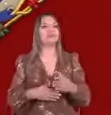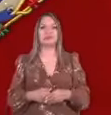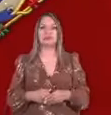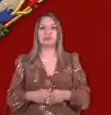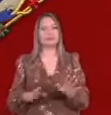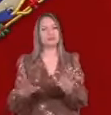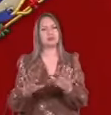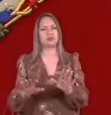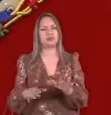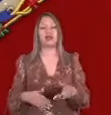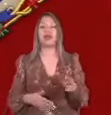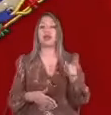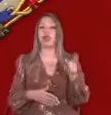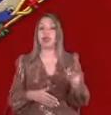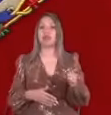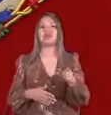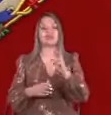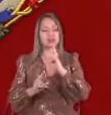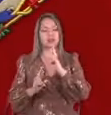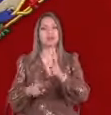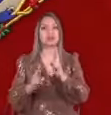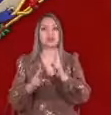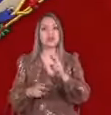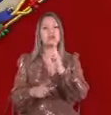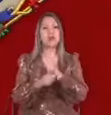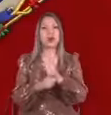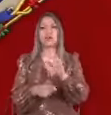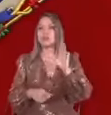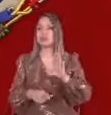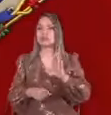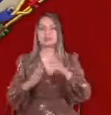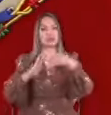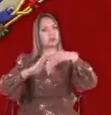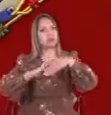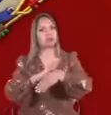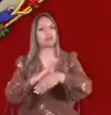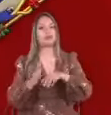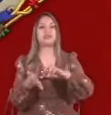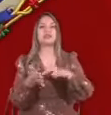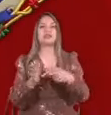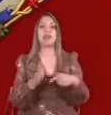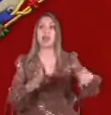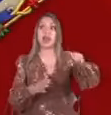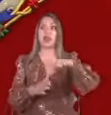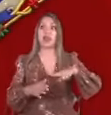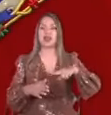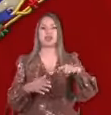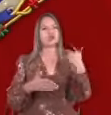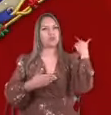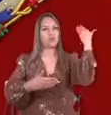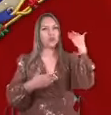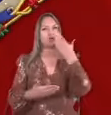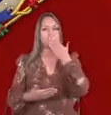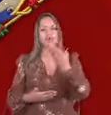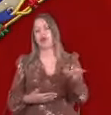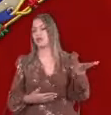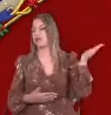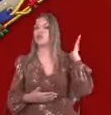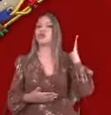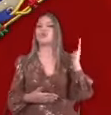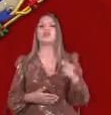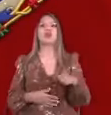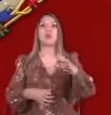un prolongado ciclo en el que los electos han traicionado al pueblo que los apoyó. Porque la traición a la democracia no es solo